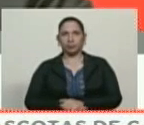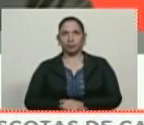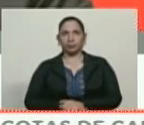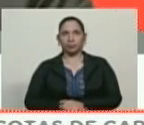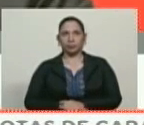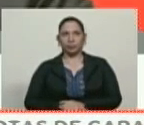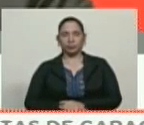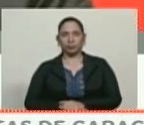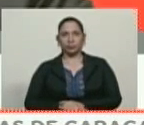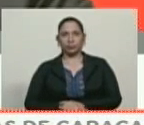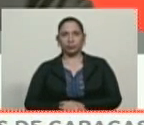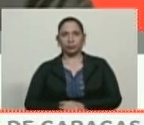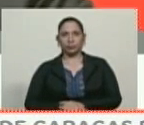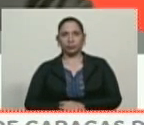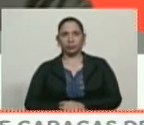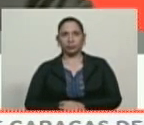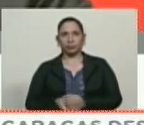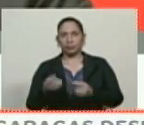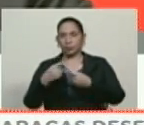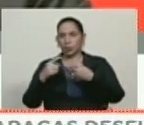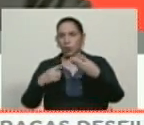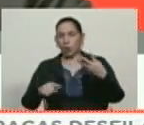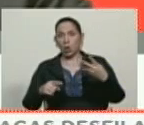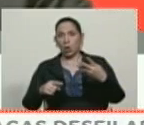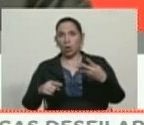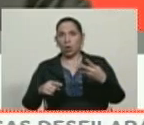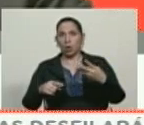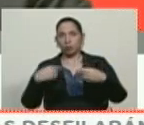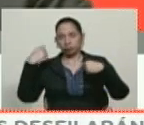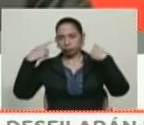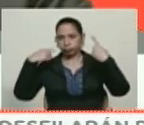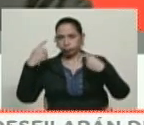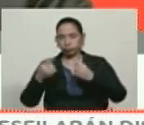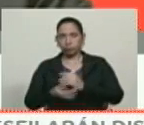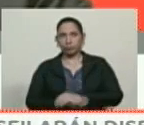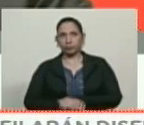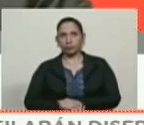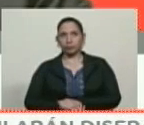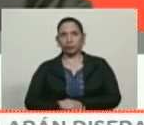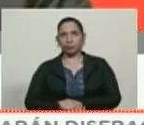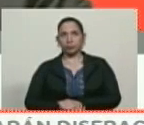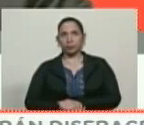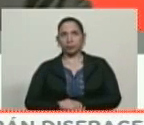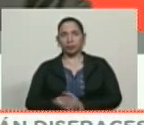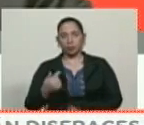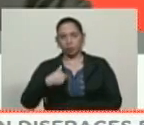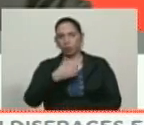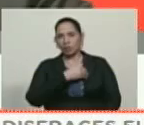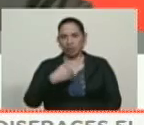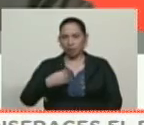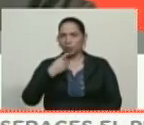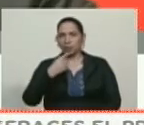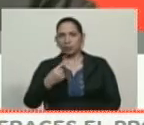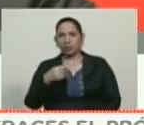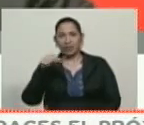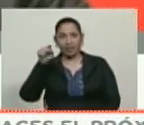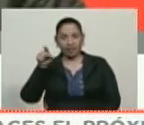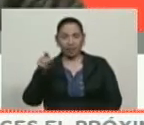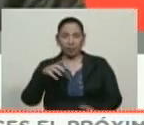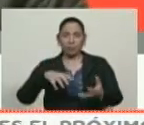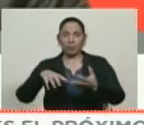algo para otras aventuras. Pero yo quisiera decir que en esta situación,